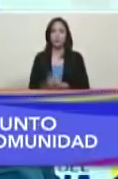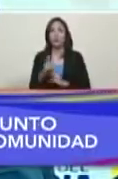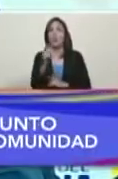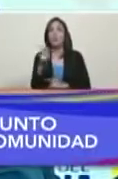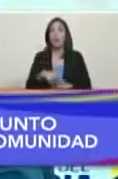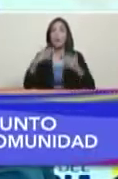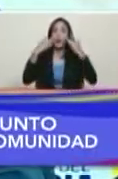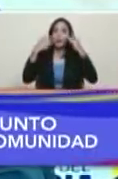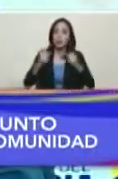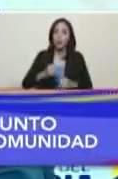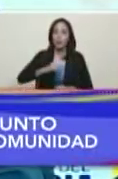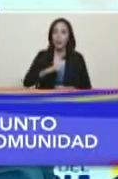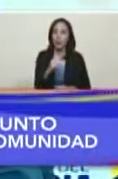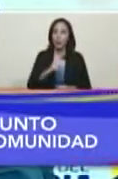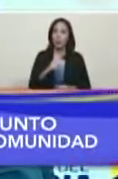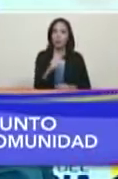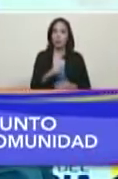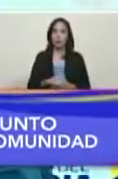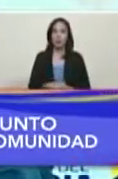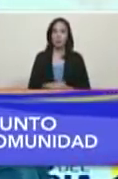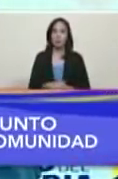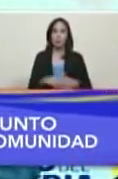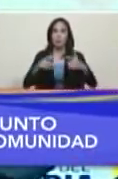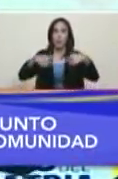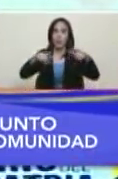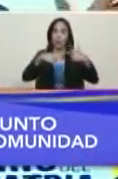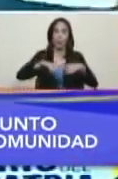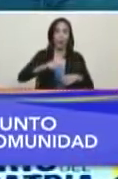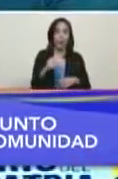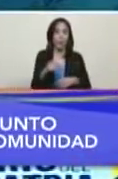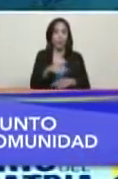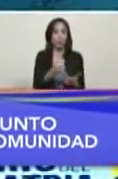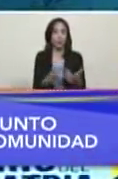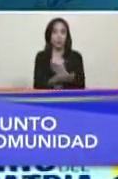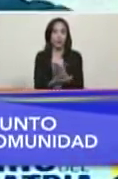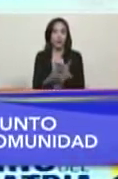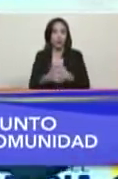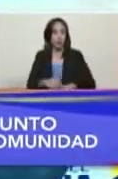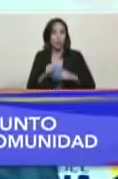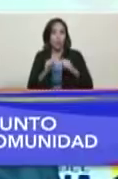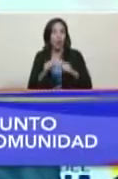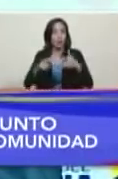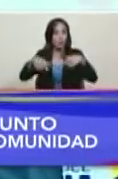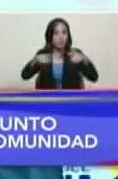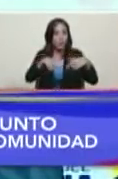La seguridad, los cuadrantes de paz, hay que ponerlo con fuerza allí.